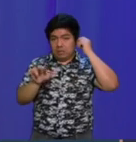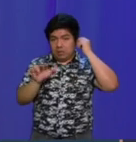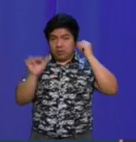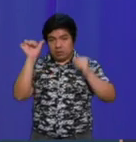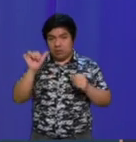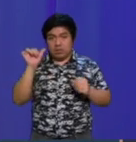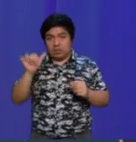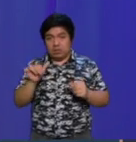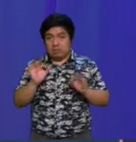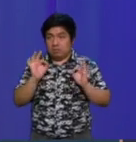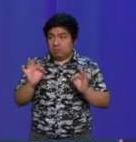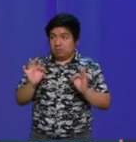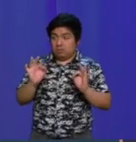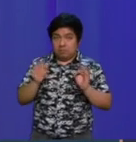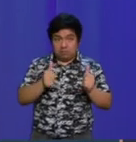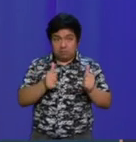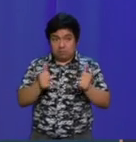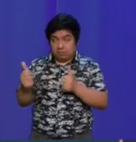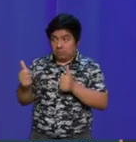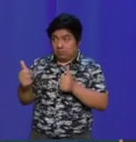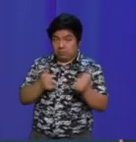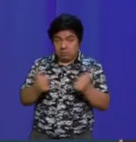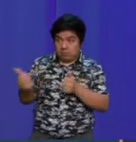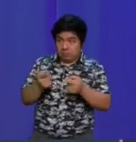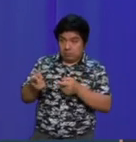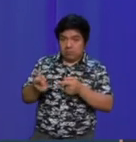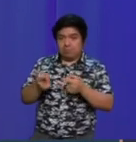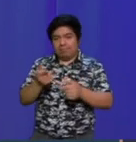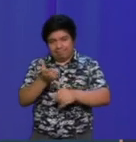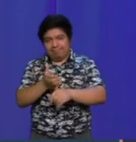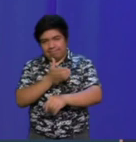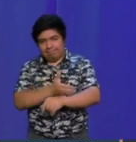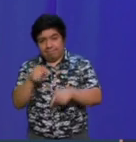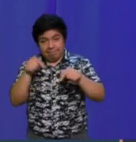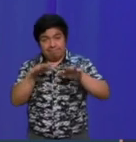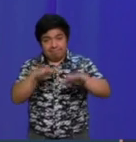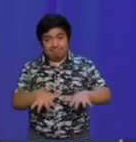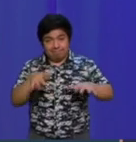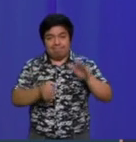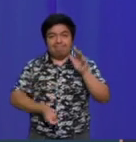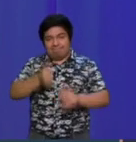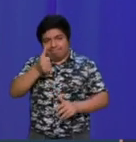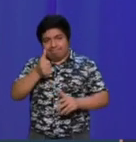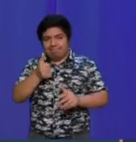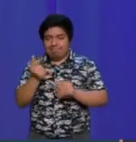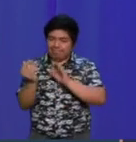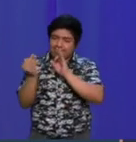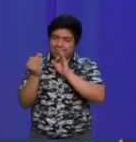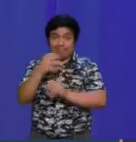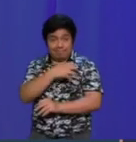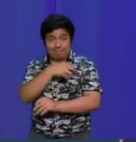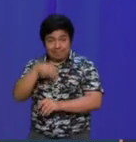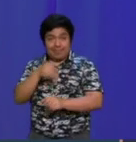abril. Puestos. ¿Cerrados? Compromiso. De acuerdo. A ustedes que nos acompañaron también en esta transmisión, en esta primera transmisión de Cara a la